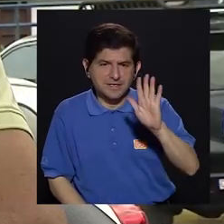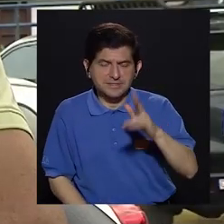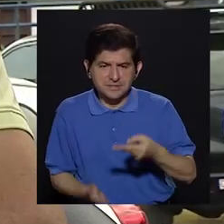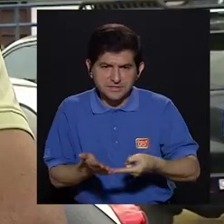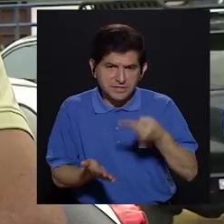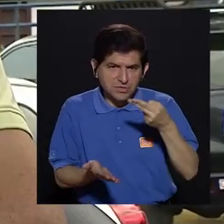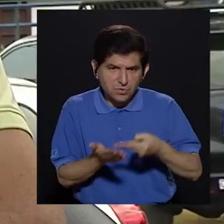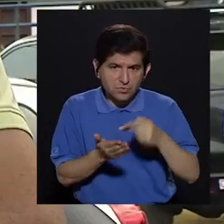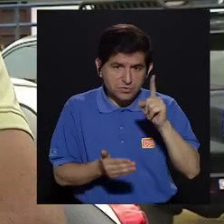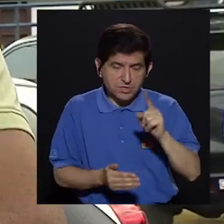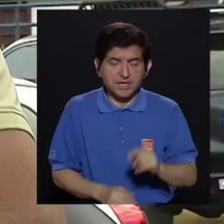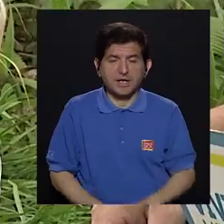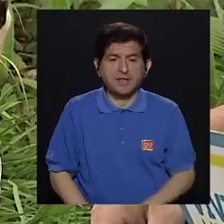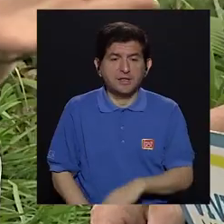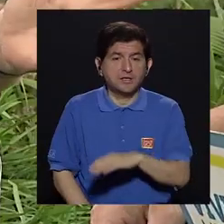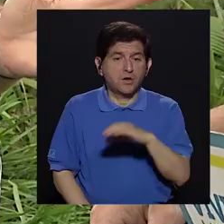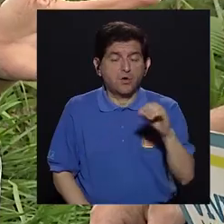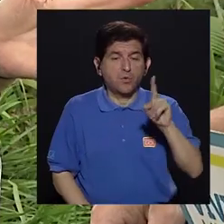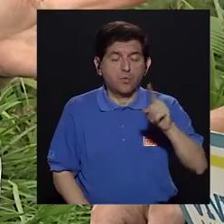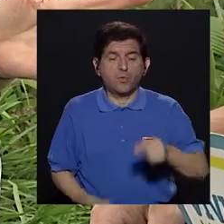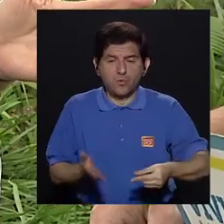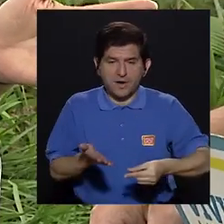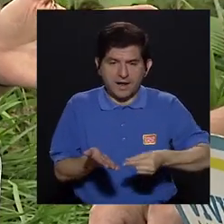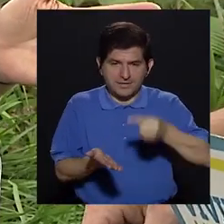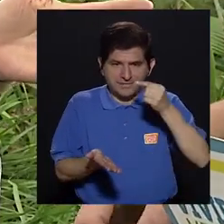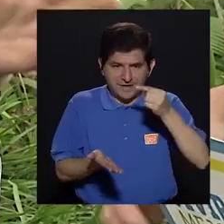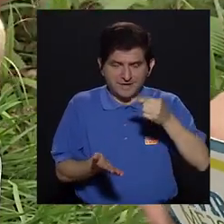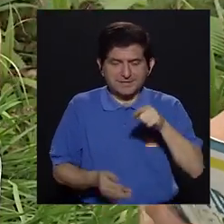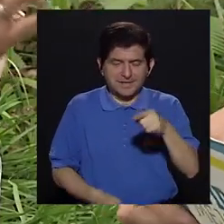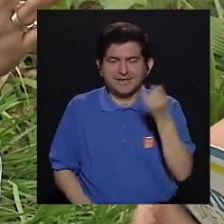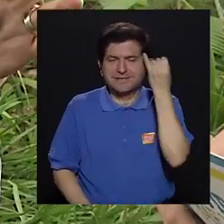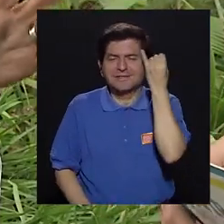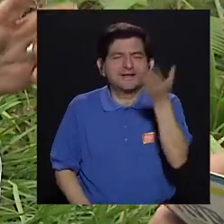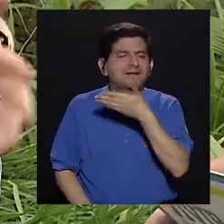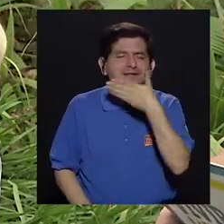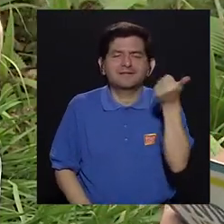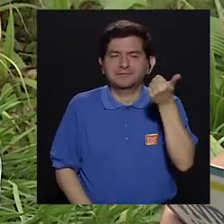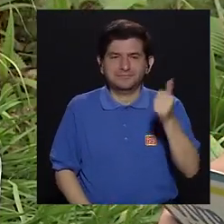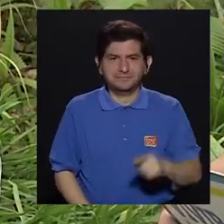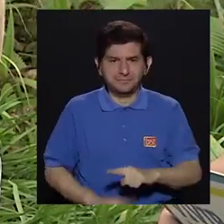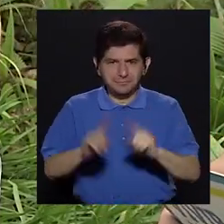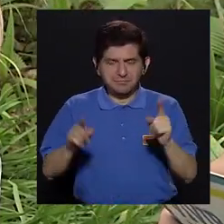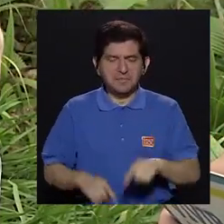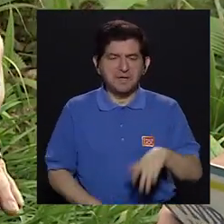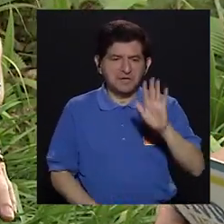¿verdad? 5 cucharadas o 1 taza al día, digamos, es lo ideal, sería lo ideal, pero